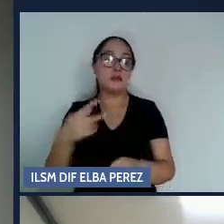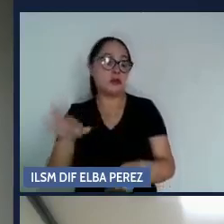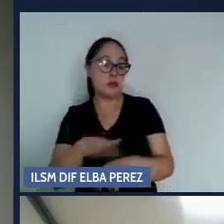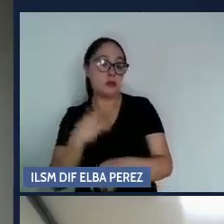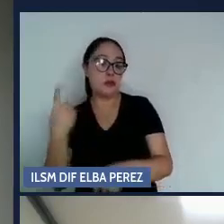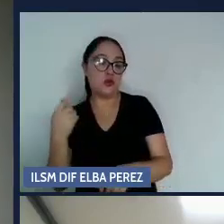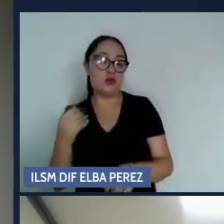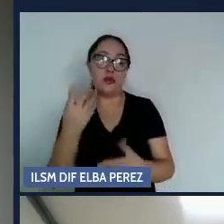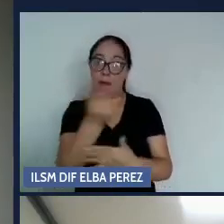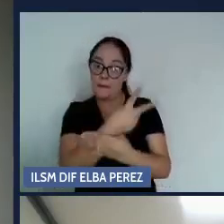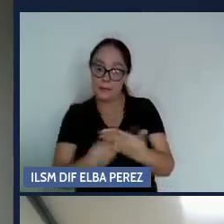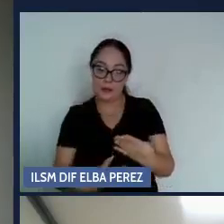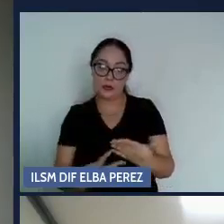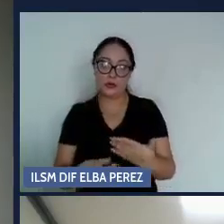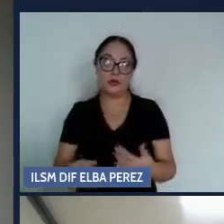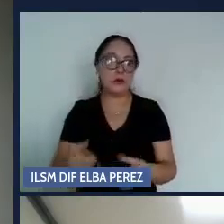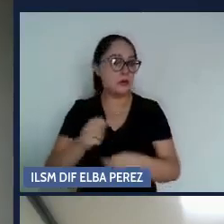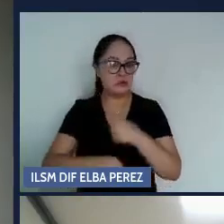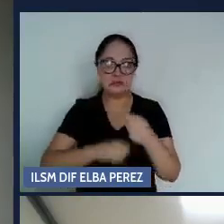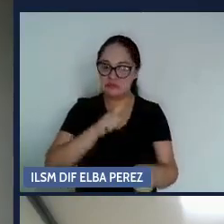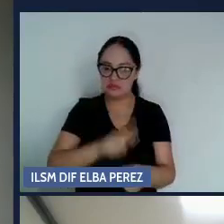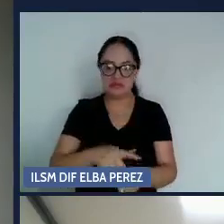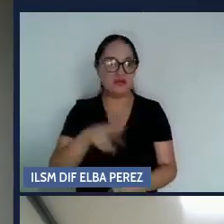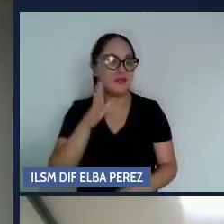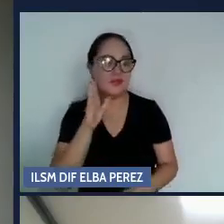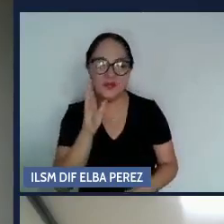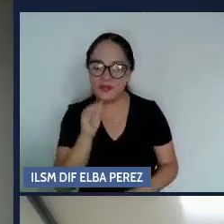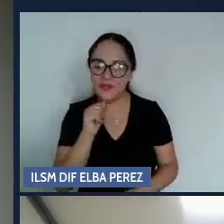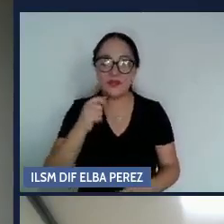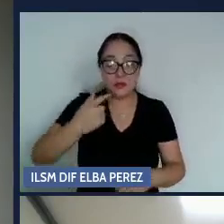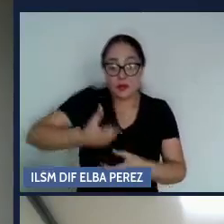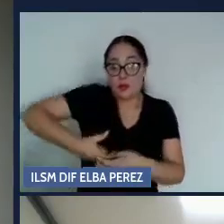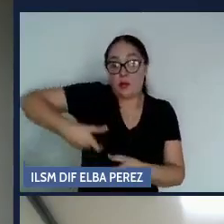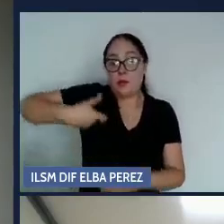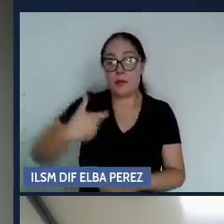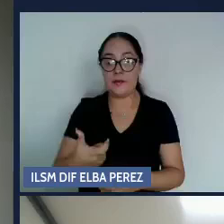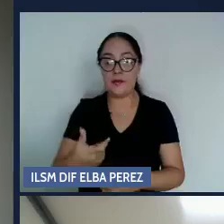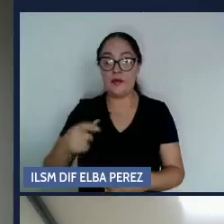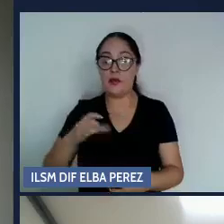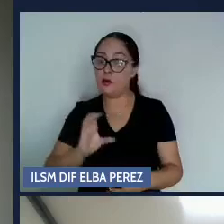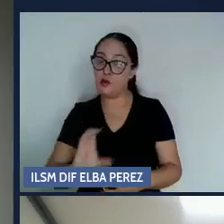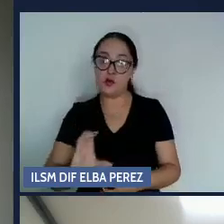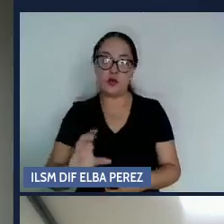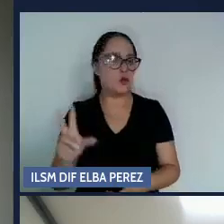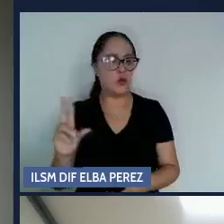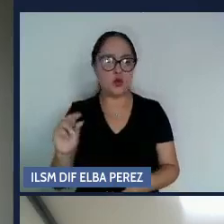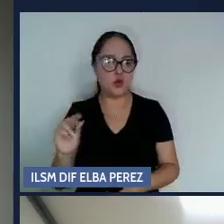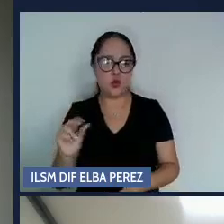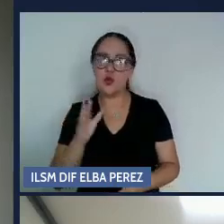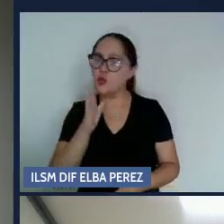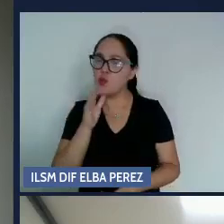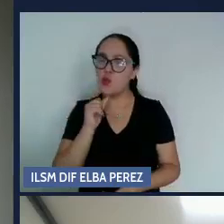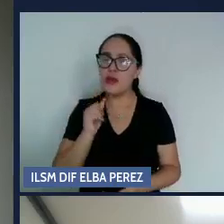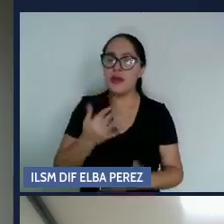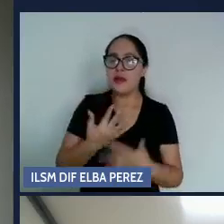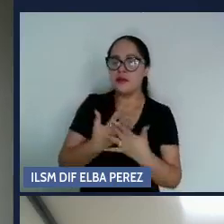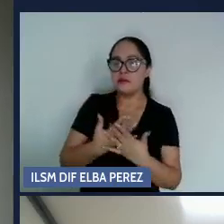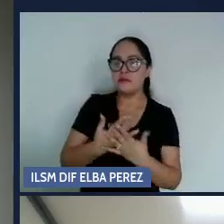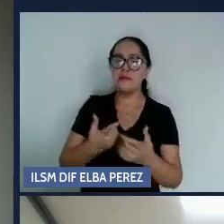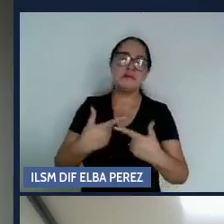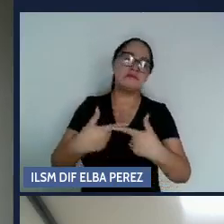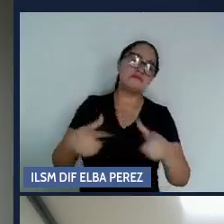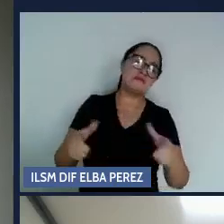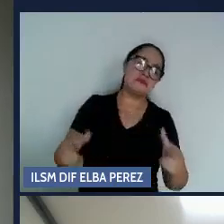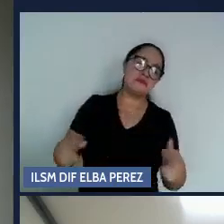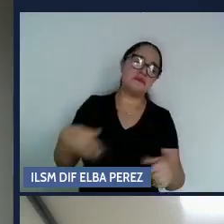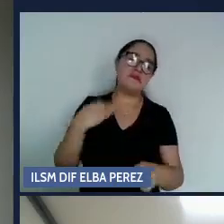pagar fianza, no se podrá estar en libertad esperando la resolución del juez o de la juez y se tendrá que